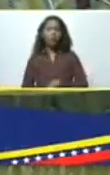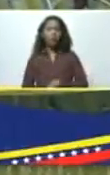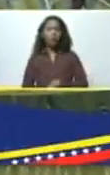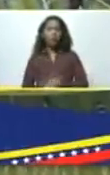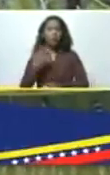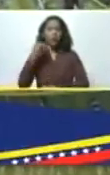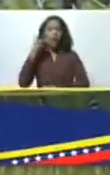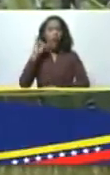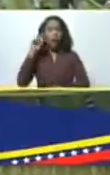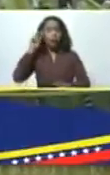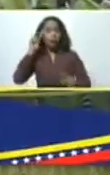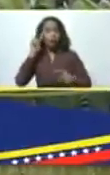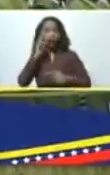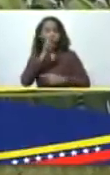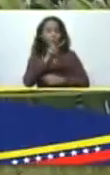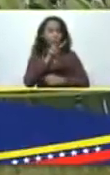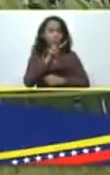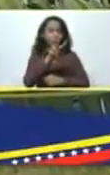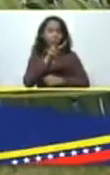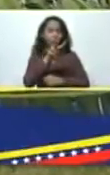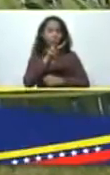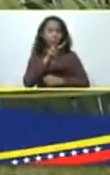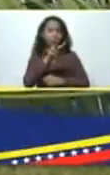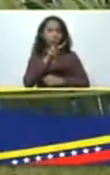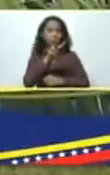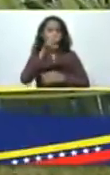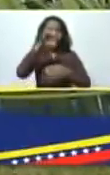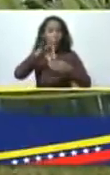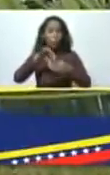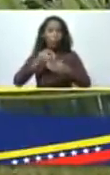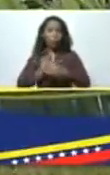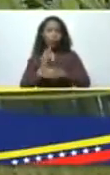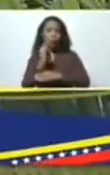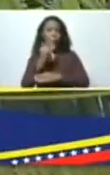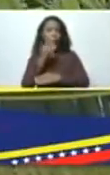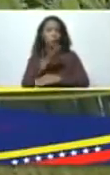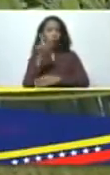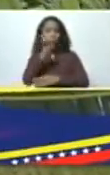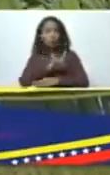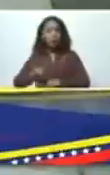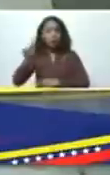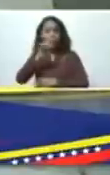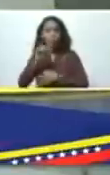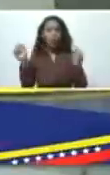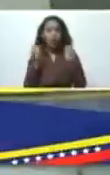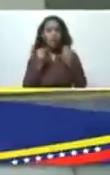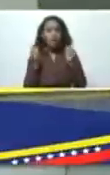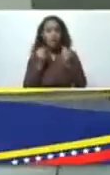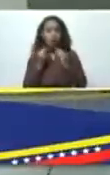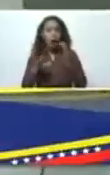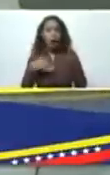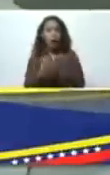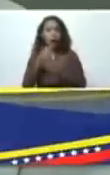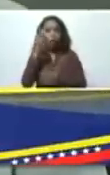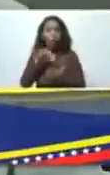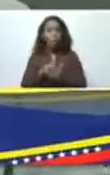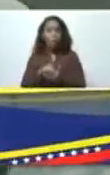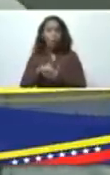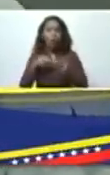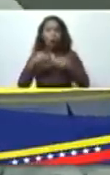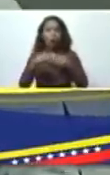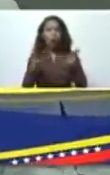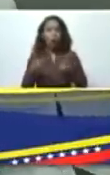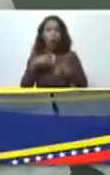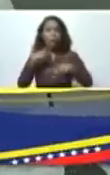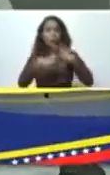tenemos proyecciones para sembrar en el próximo ciclo invierno hasta 2.000 hectáreas solo para la